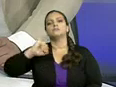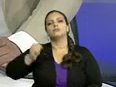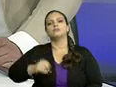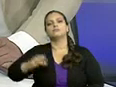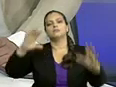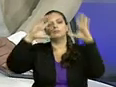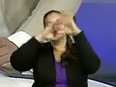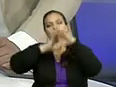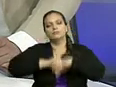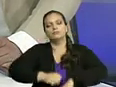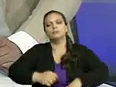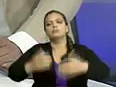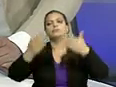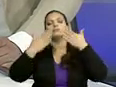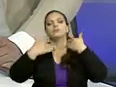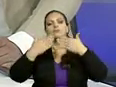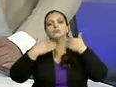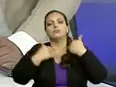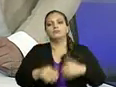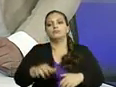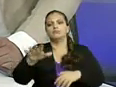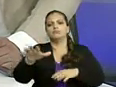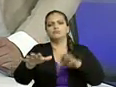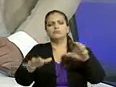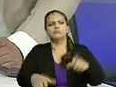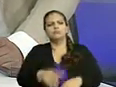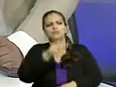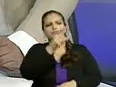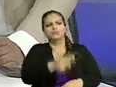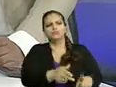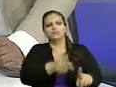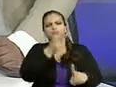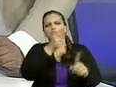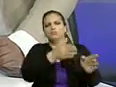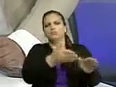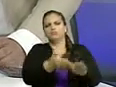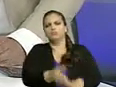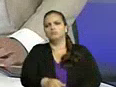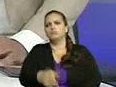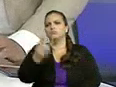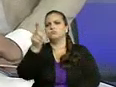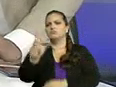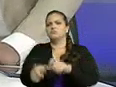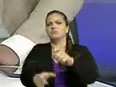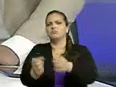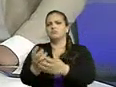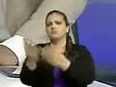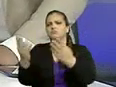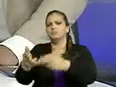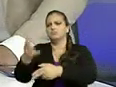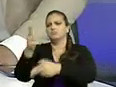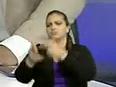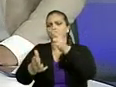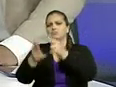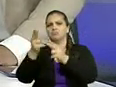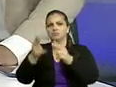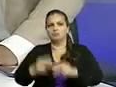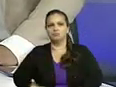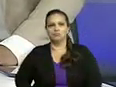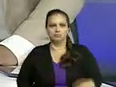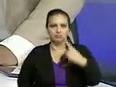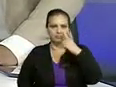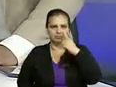diferentes sectores de Guayaquil. En uno de los eventos asesinaron a un ex integrante de una agrupación de música urbana.